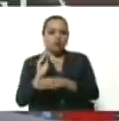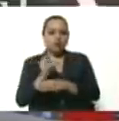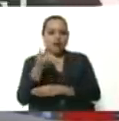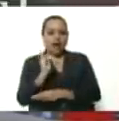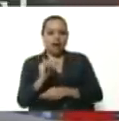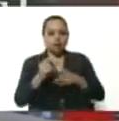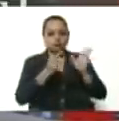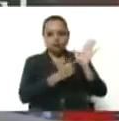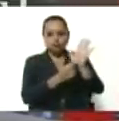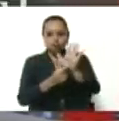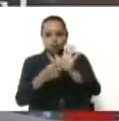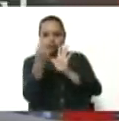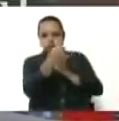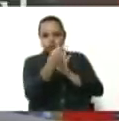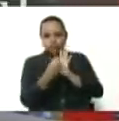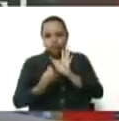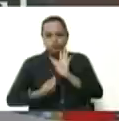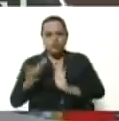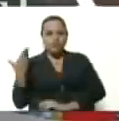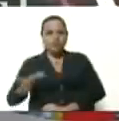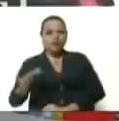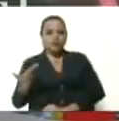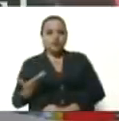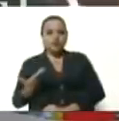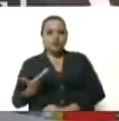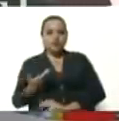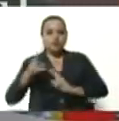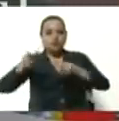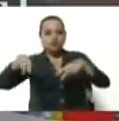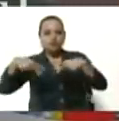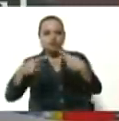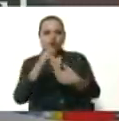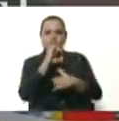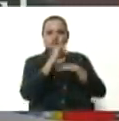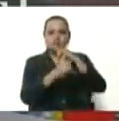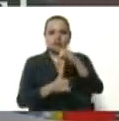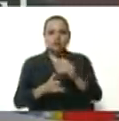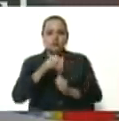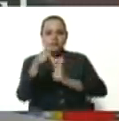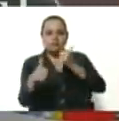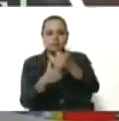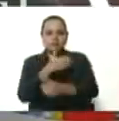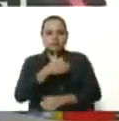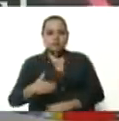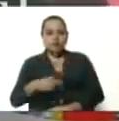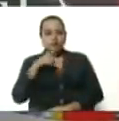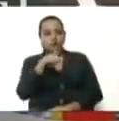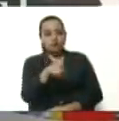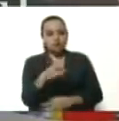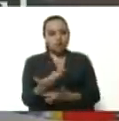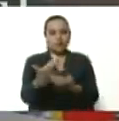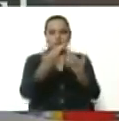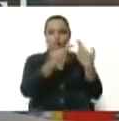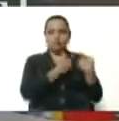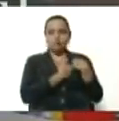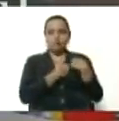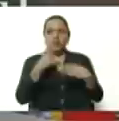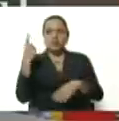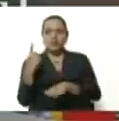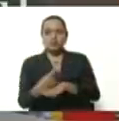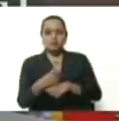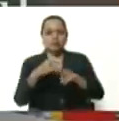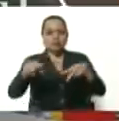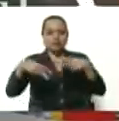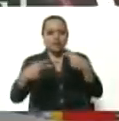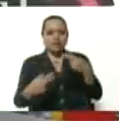mapa. Es importante actualizar, señora vicepresidenta, la encargo a usted, actualizar